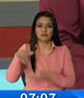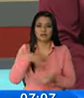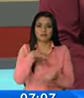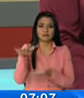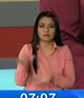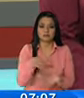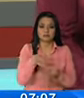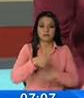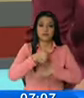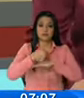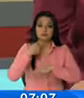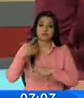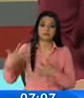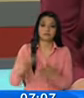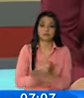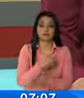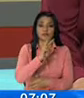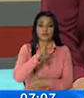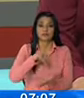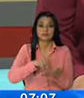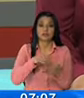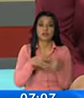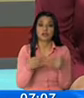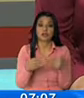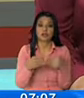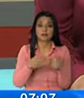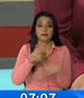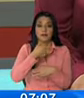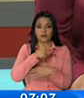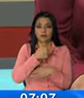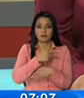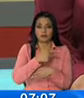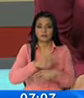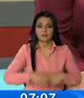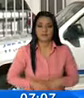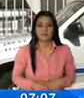aseguran que se decomisó alrededor de $2,000 de alcohol etílico.